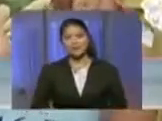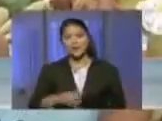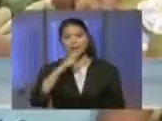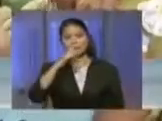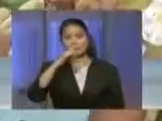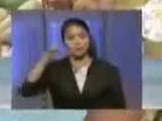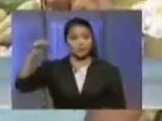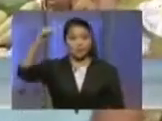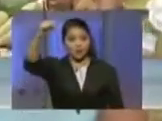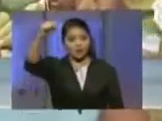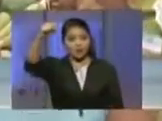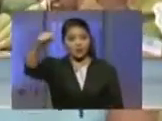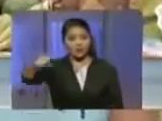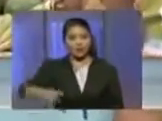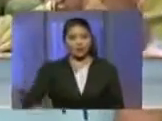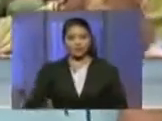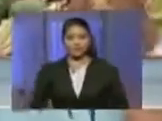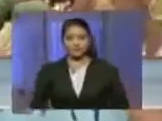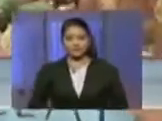nicolá maduro